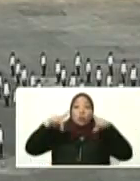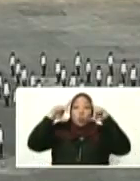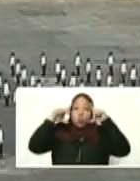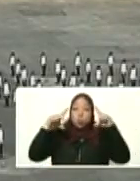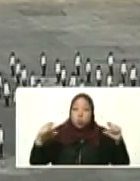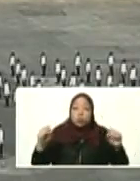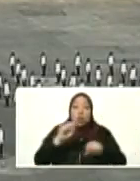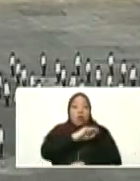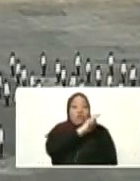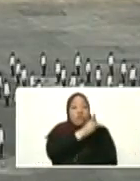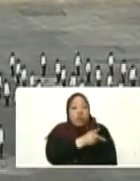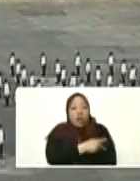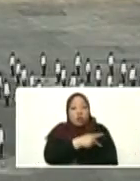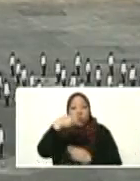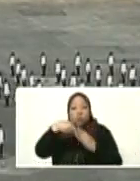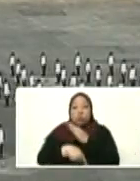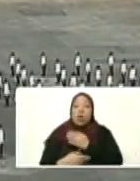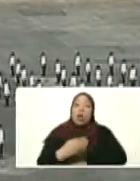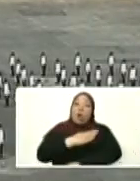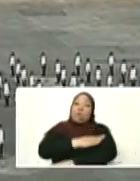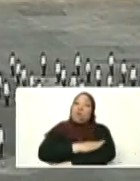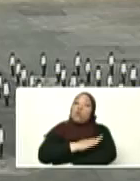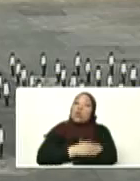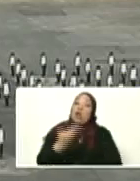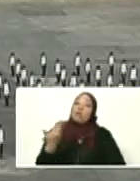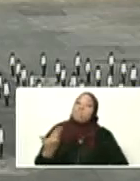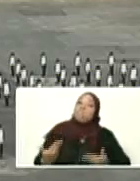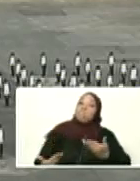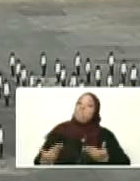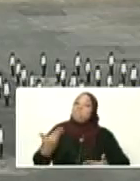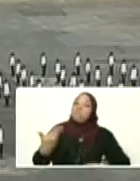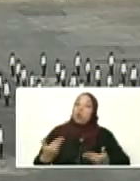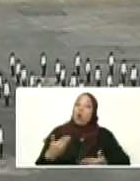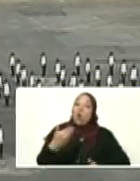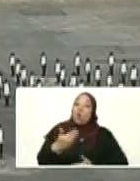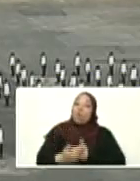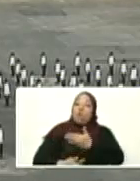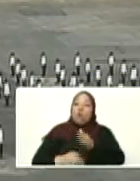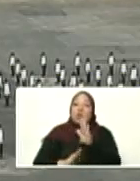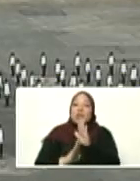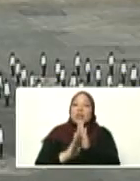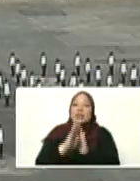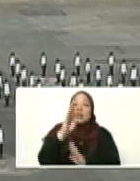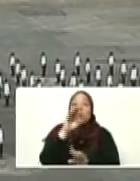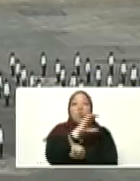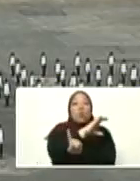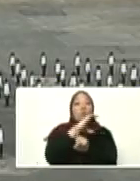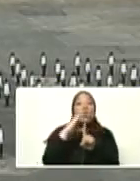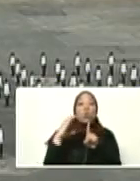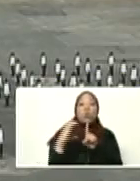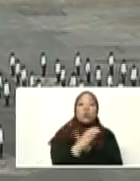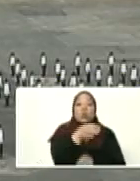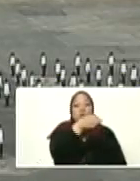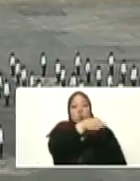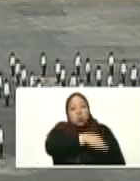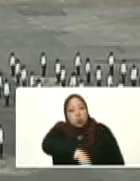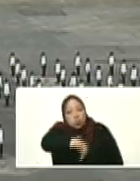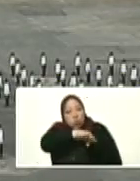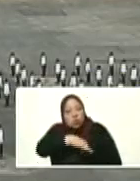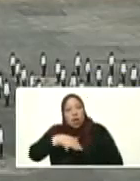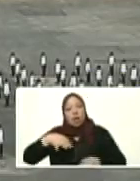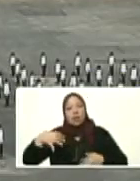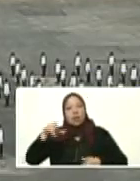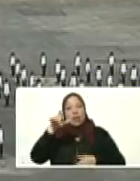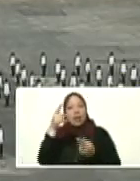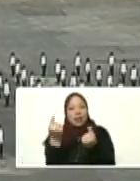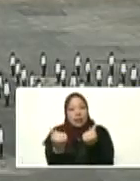y valores éticos y morales conducentes a la construcción del desarrollo cultural, social y económico